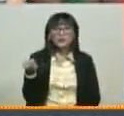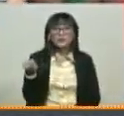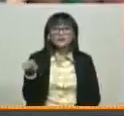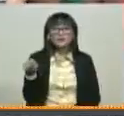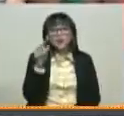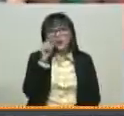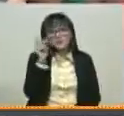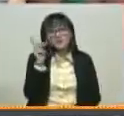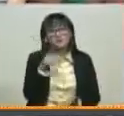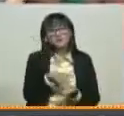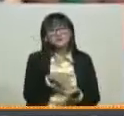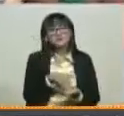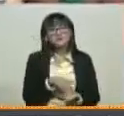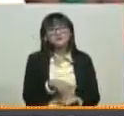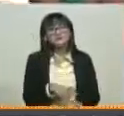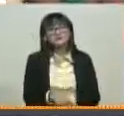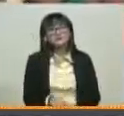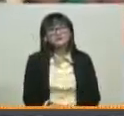Henry Faltrum.